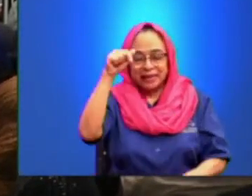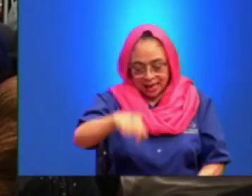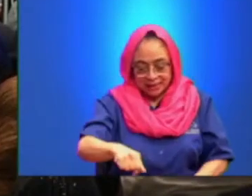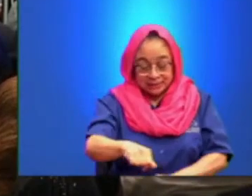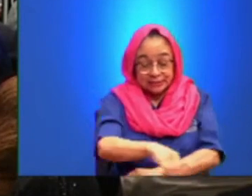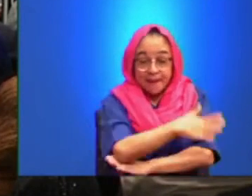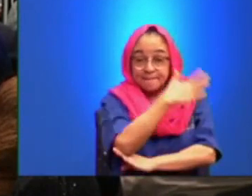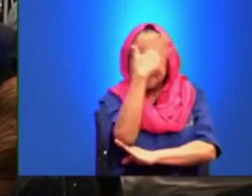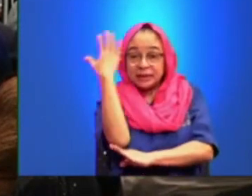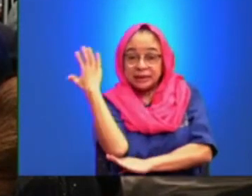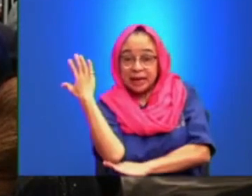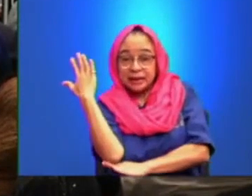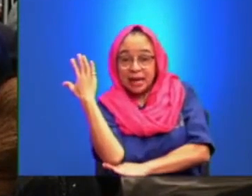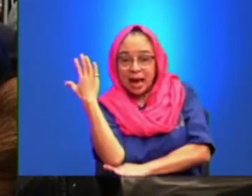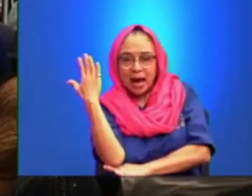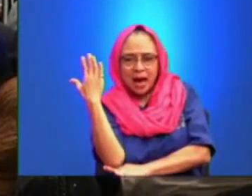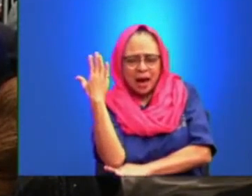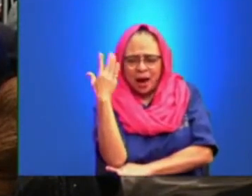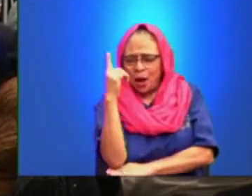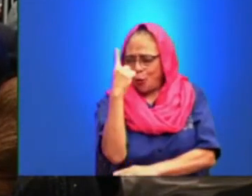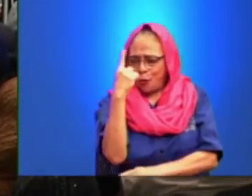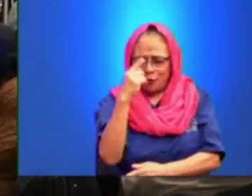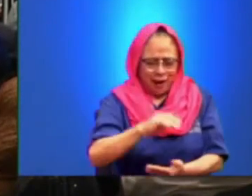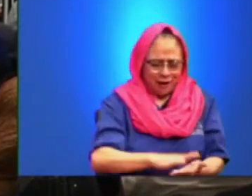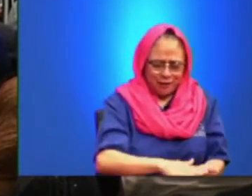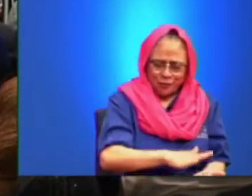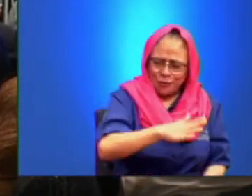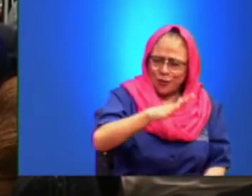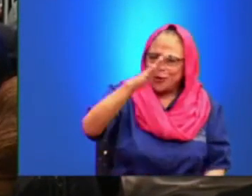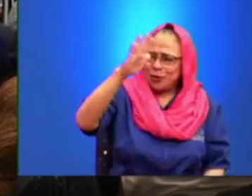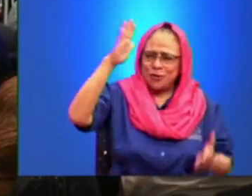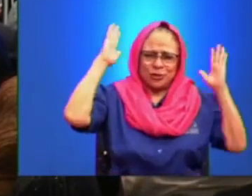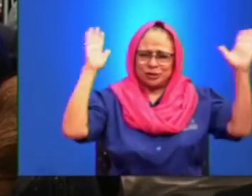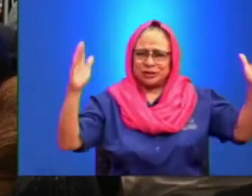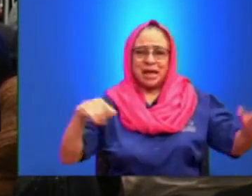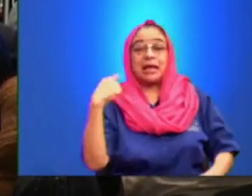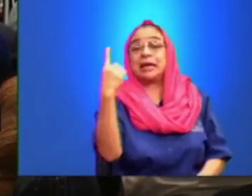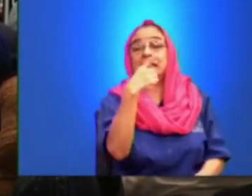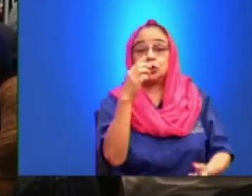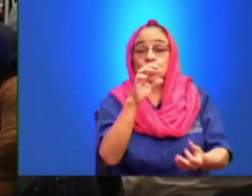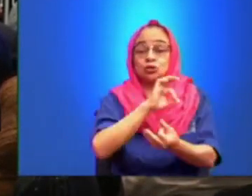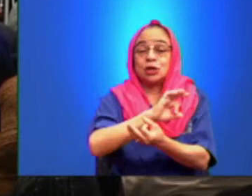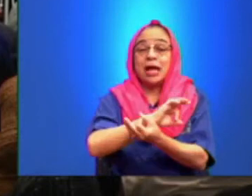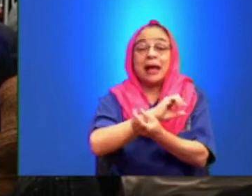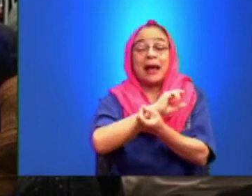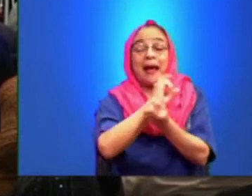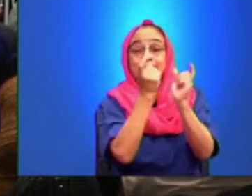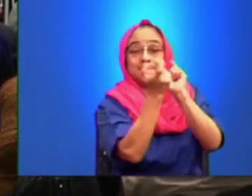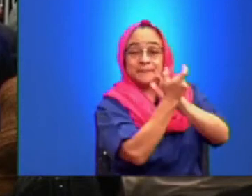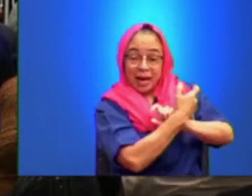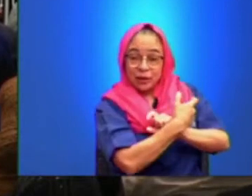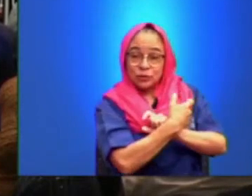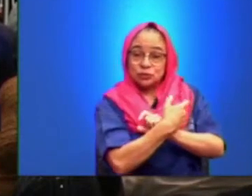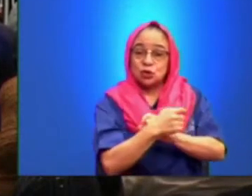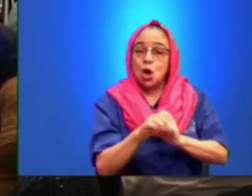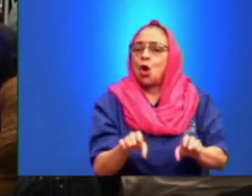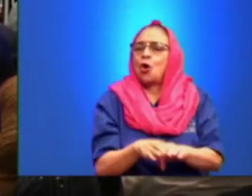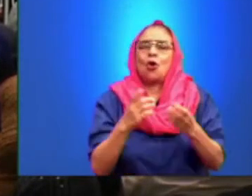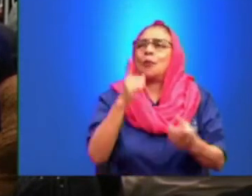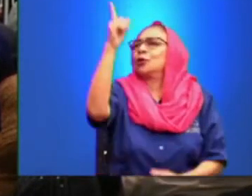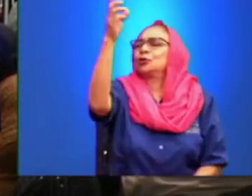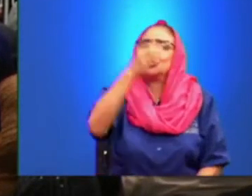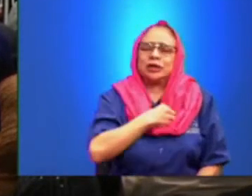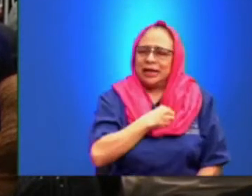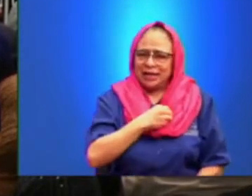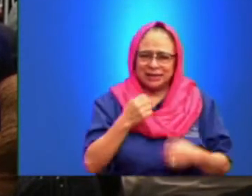mañana sea una mañana gloriosa y que todos salgamos transformados en la medida que tú quieres que